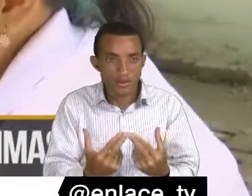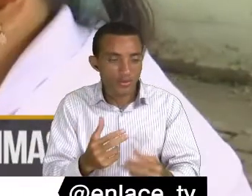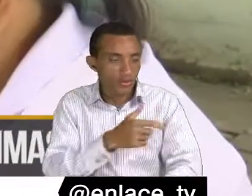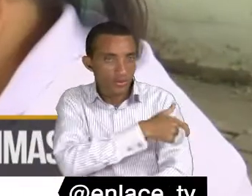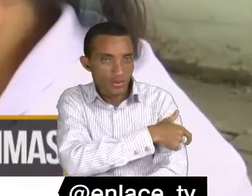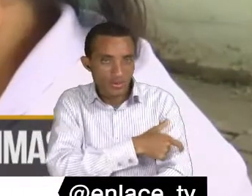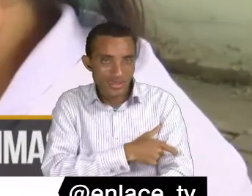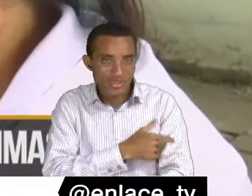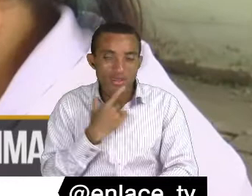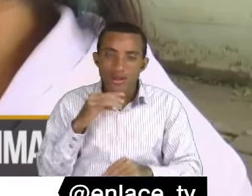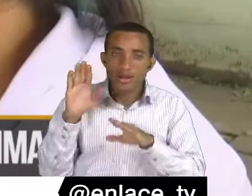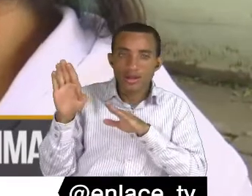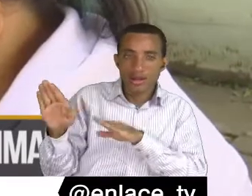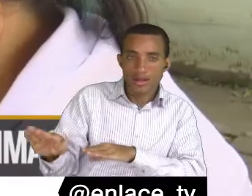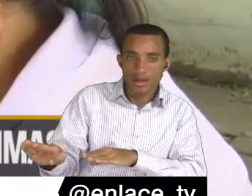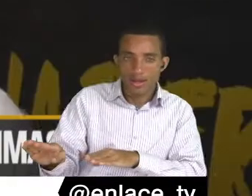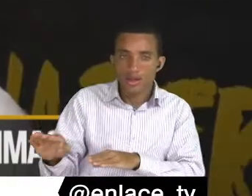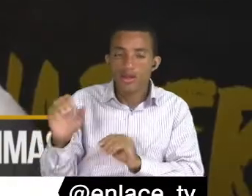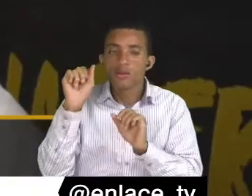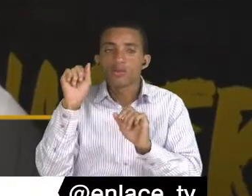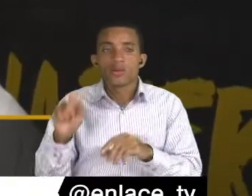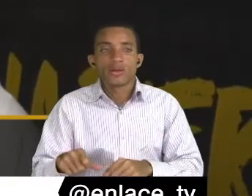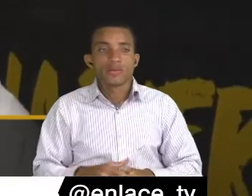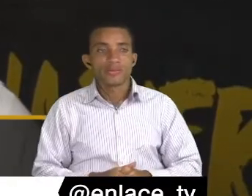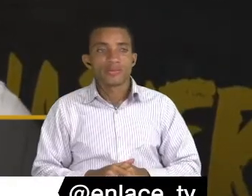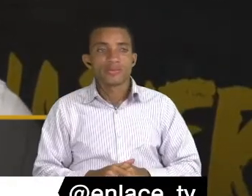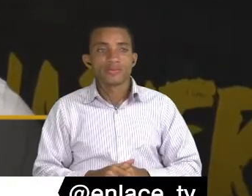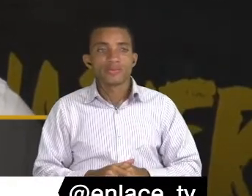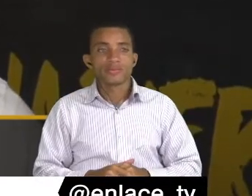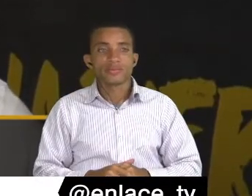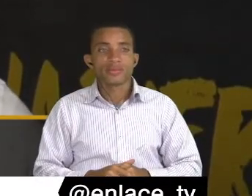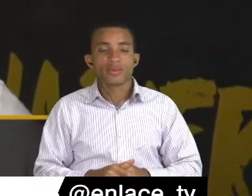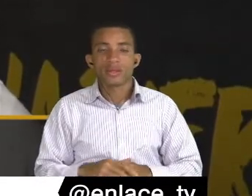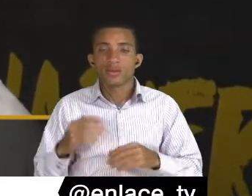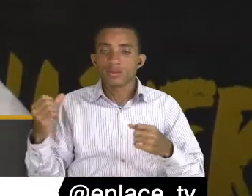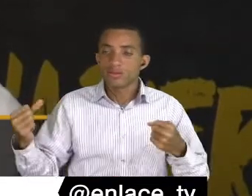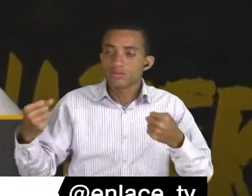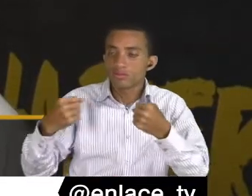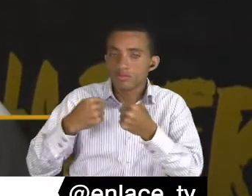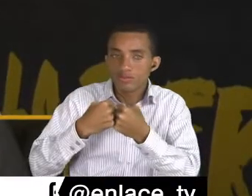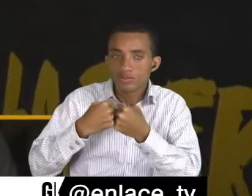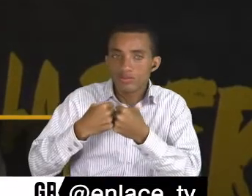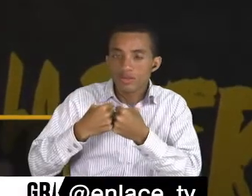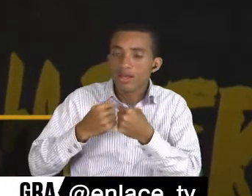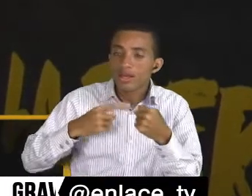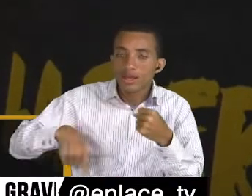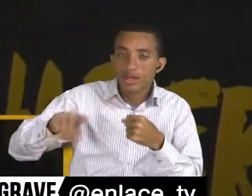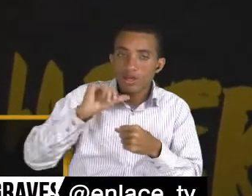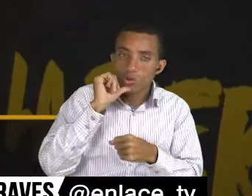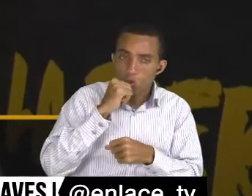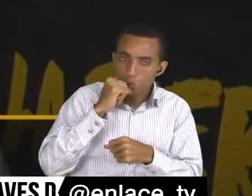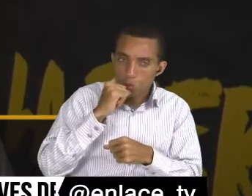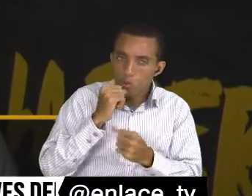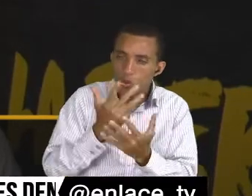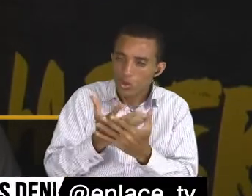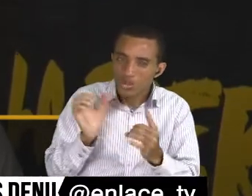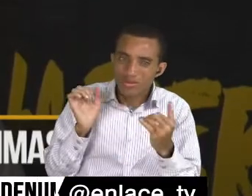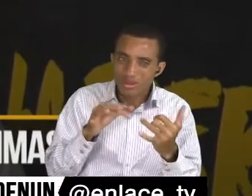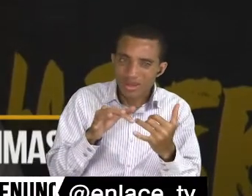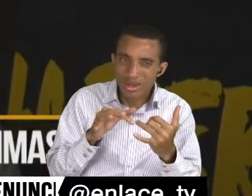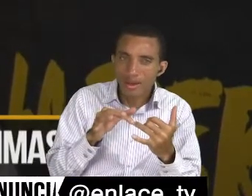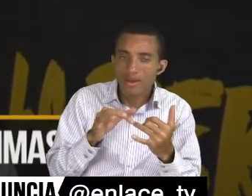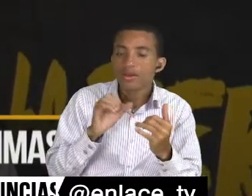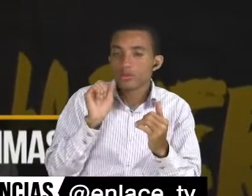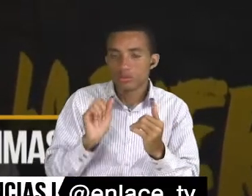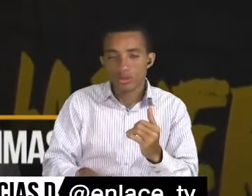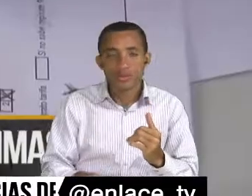su representación puedan hacerlo. Puede ser construido en conjunto con las víctimas. Por eso se abre una mesa de participación